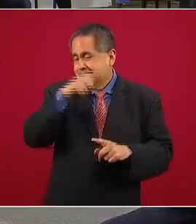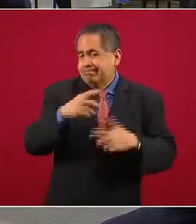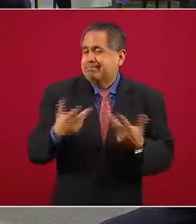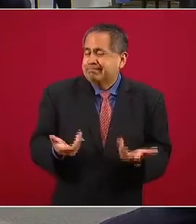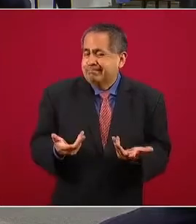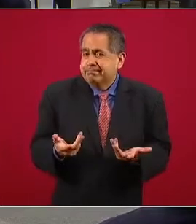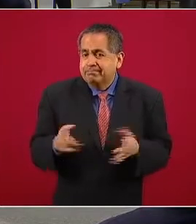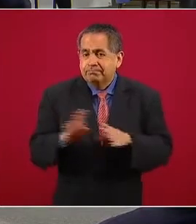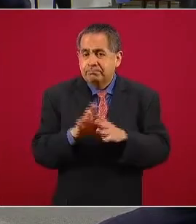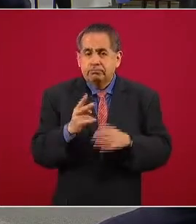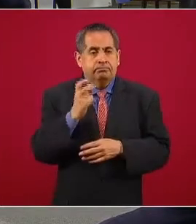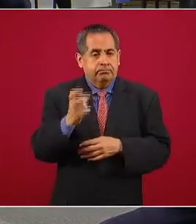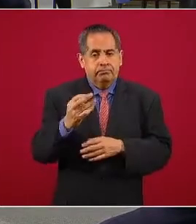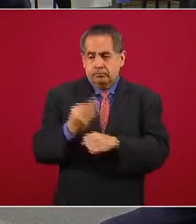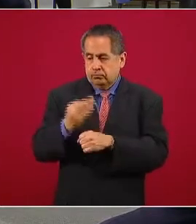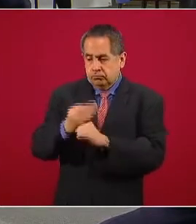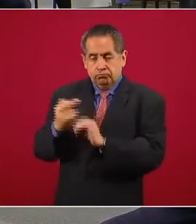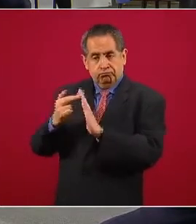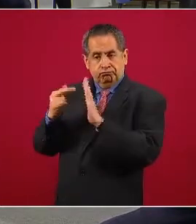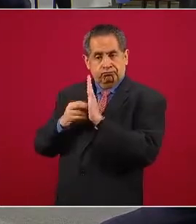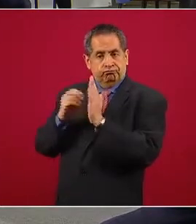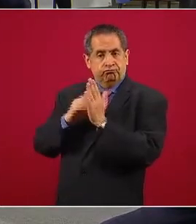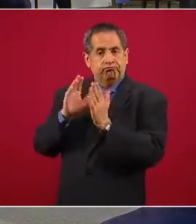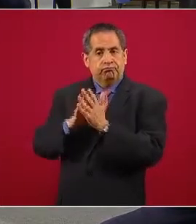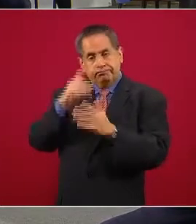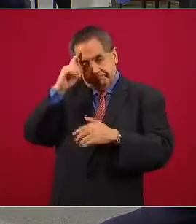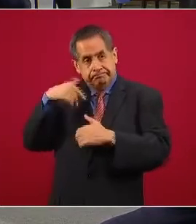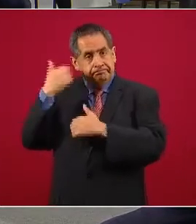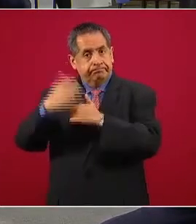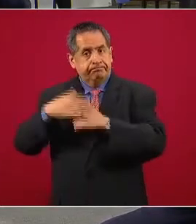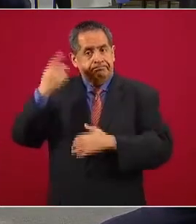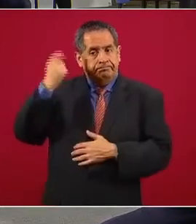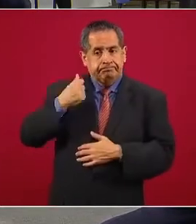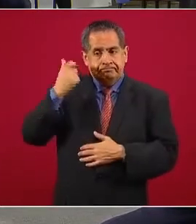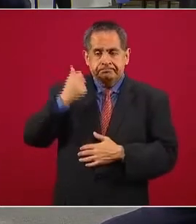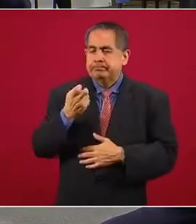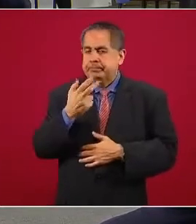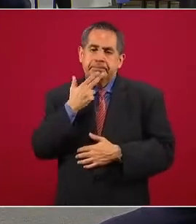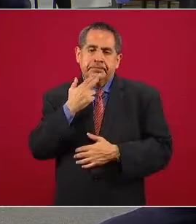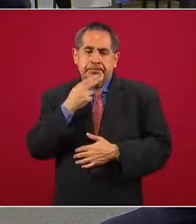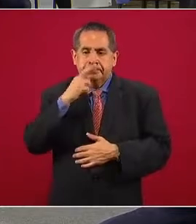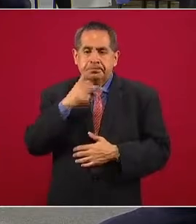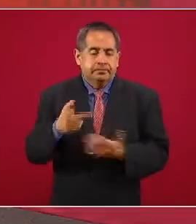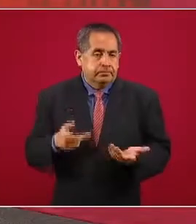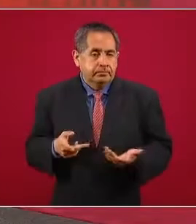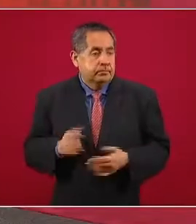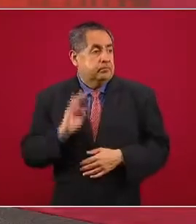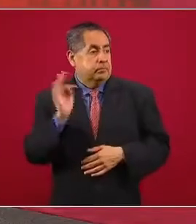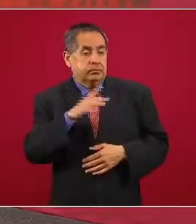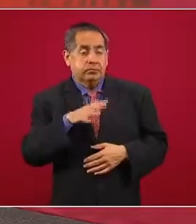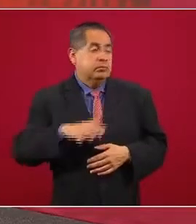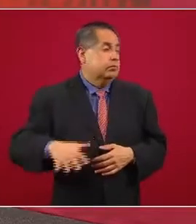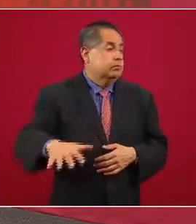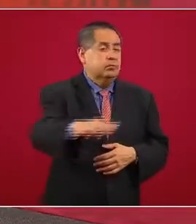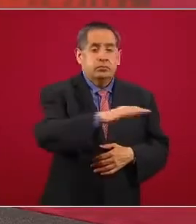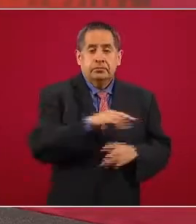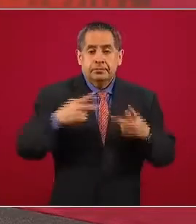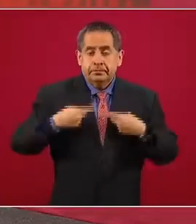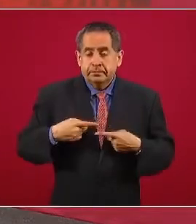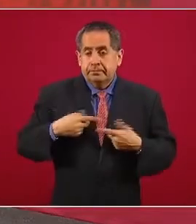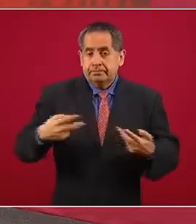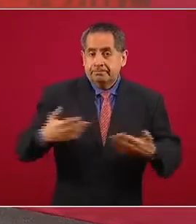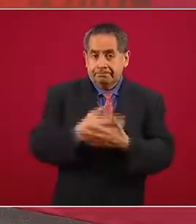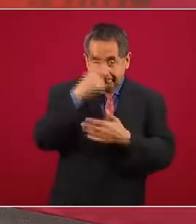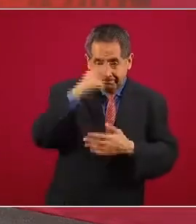estructuras como esta de las jubilaciones, cuando no podemos ingresar a todos esos mexicanos